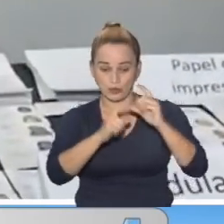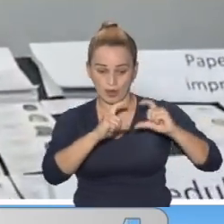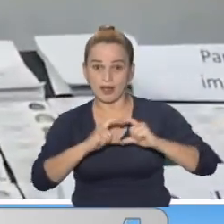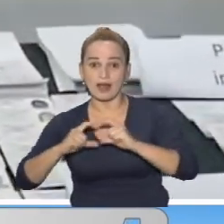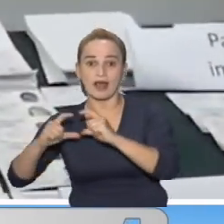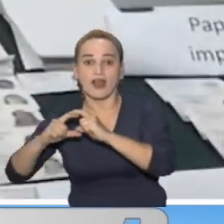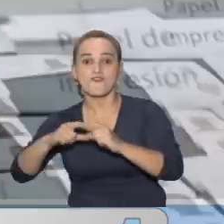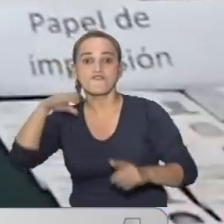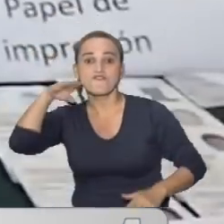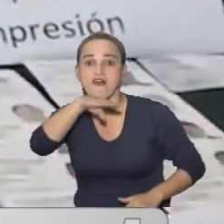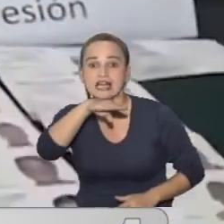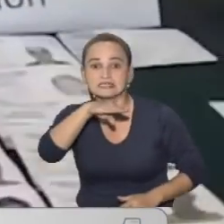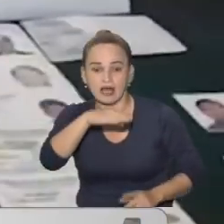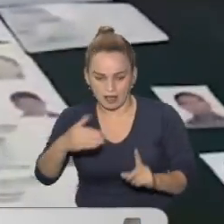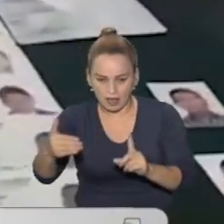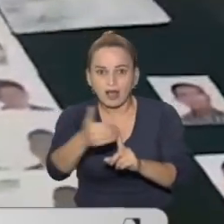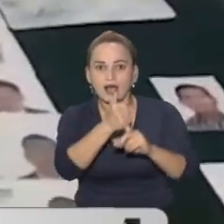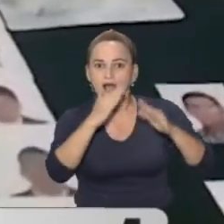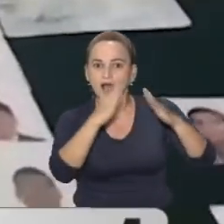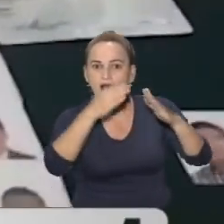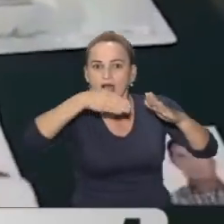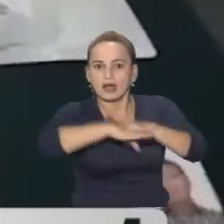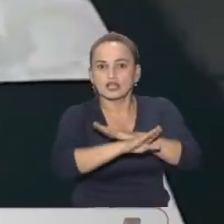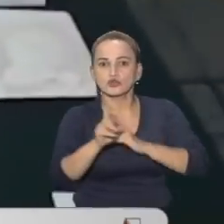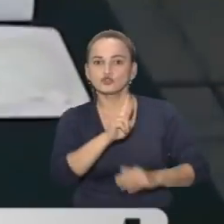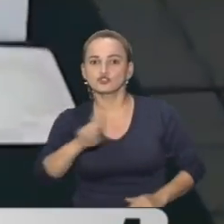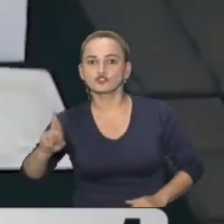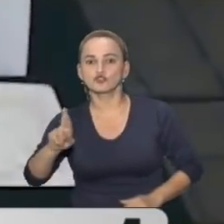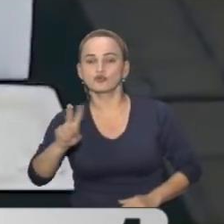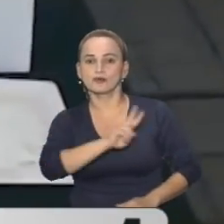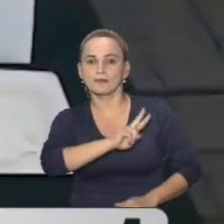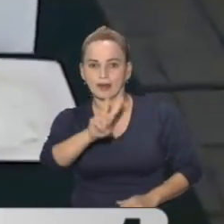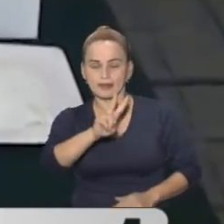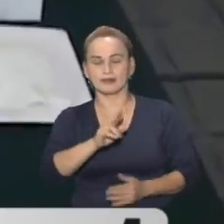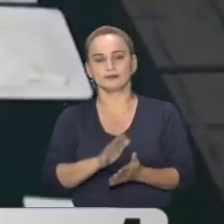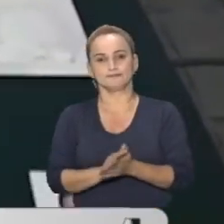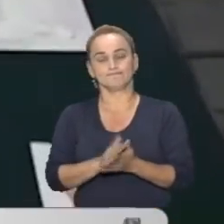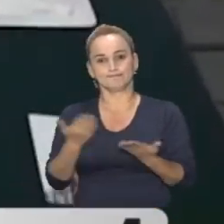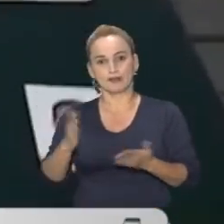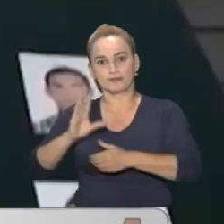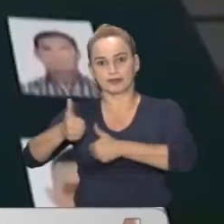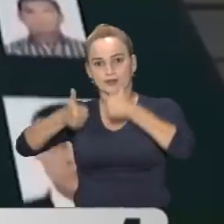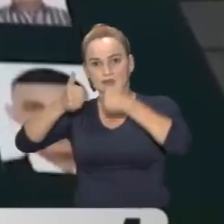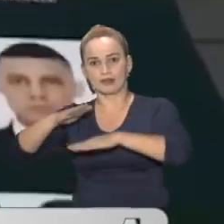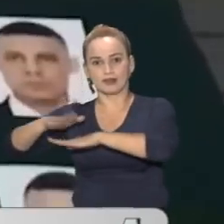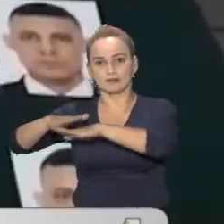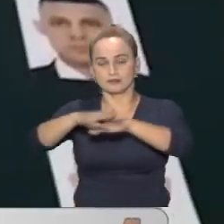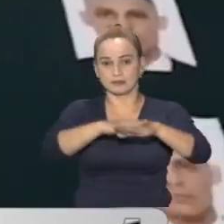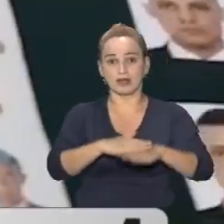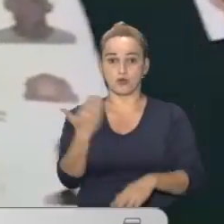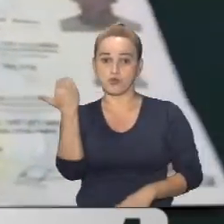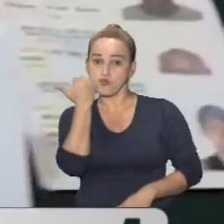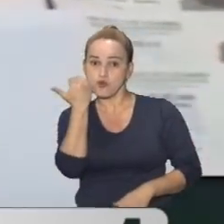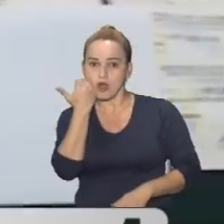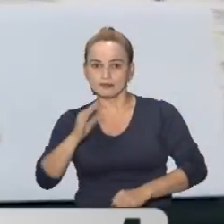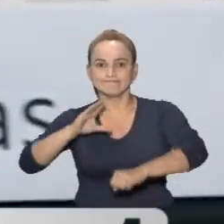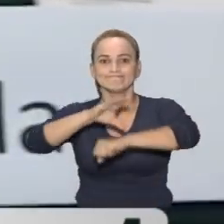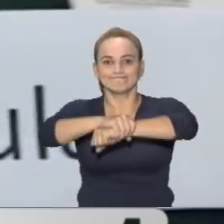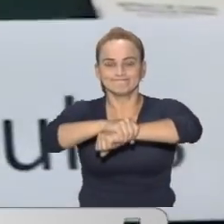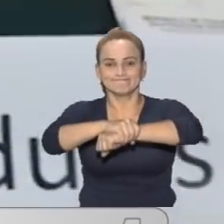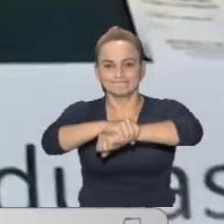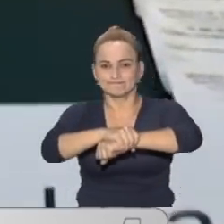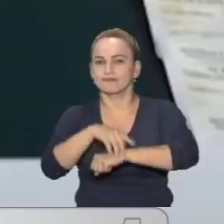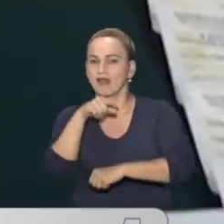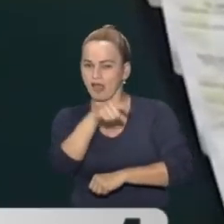falsas fueron halladas en una vivienda en el sur de la capital del Valle. De acuerdo con las autoridades, una mujer fue capturada y